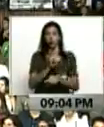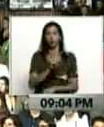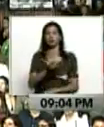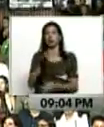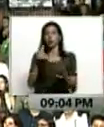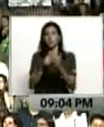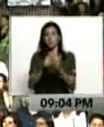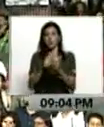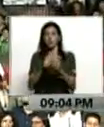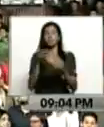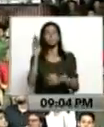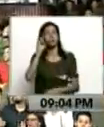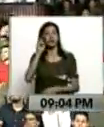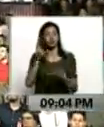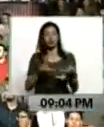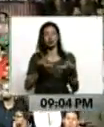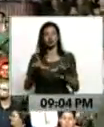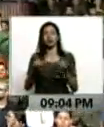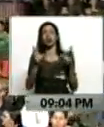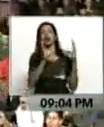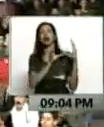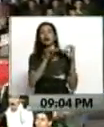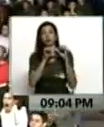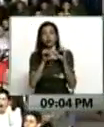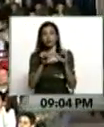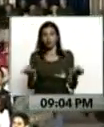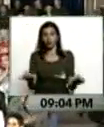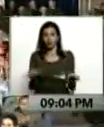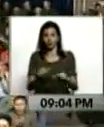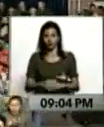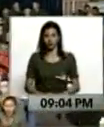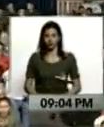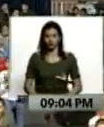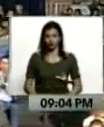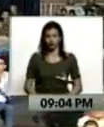45,000 nuevos maestros a probarle su